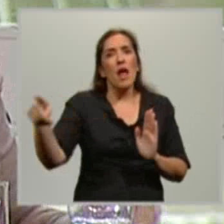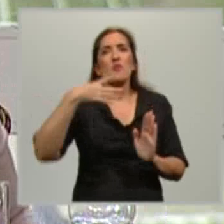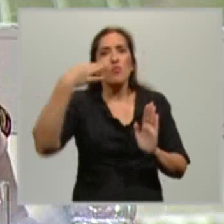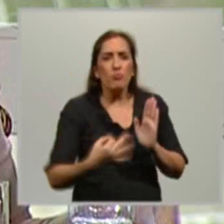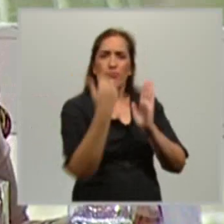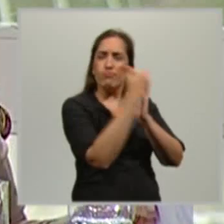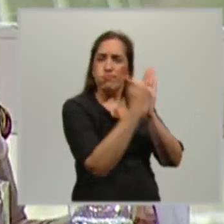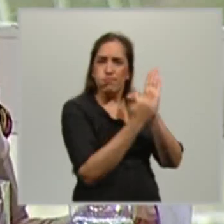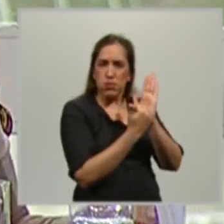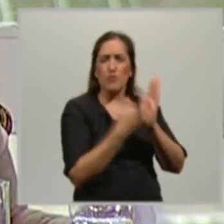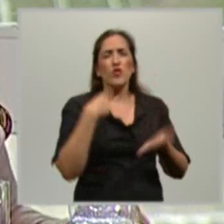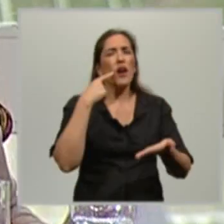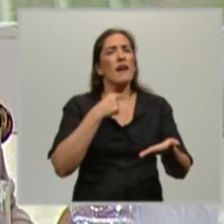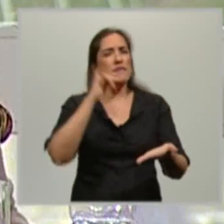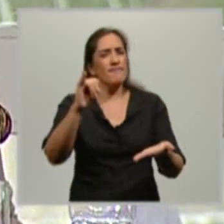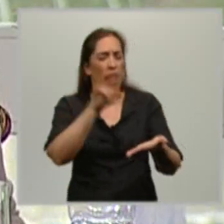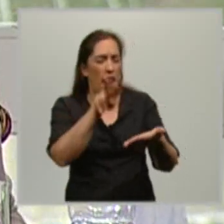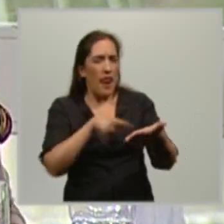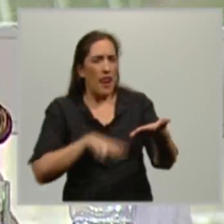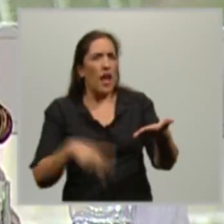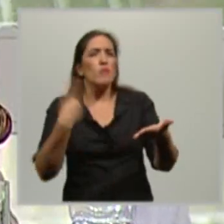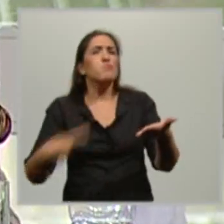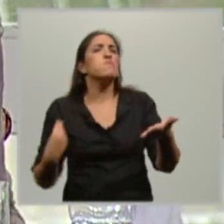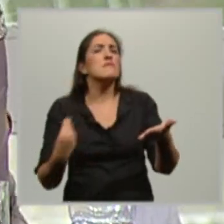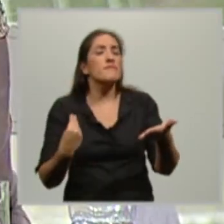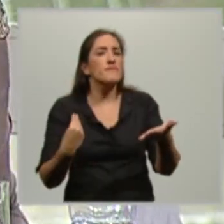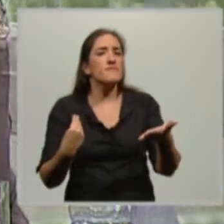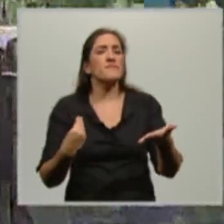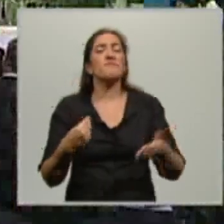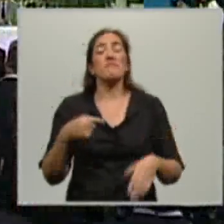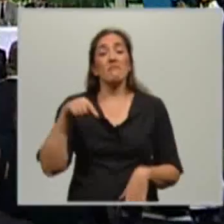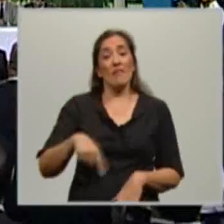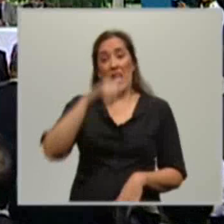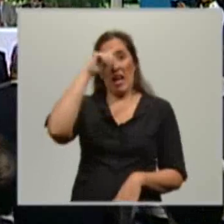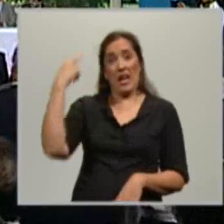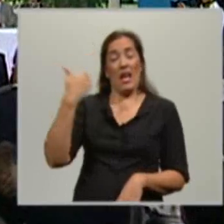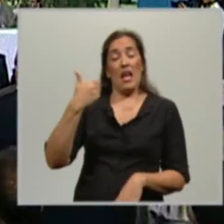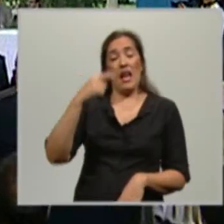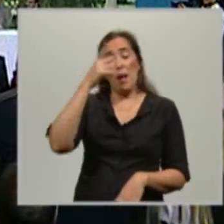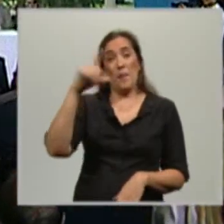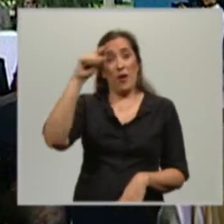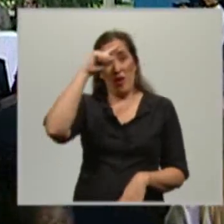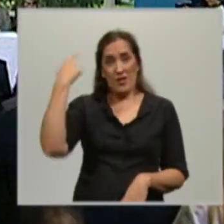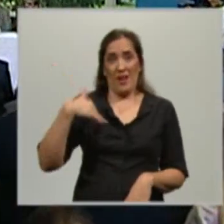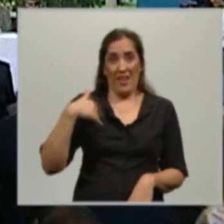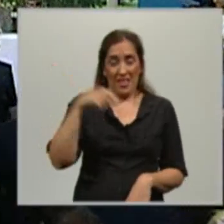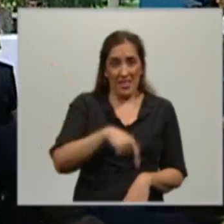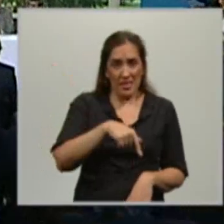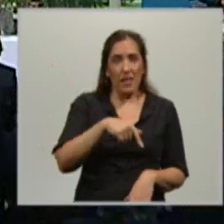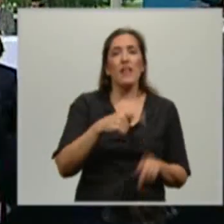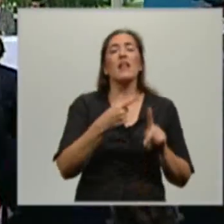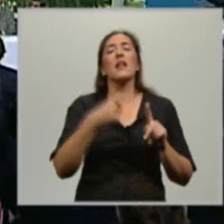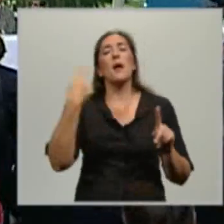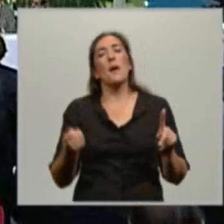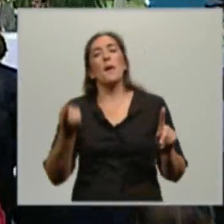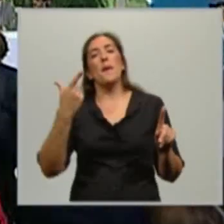quiero leer de qué se trata, ¿no? Son los fiduciantes, es el Estado Nacional y el Banco de la Nación Argentina, la banca